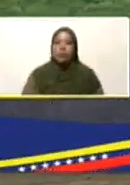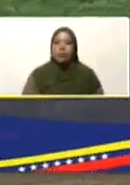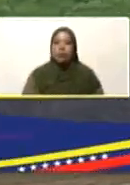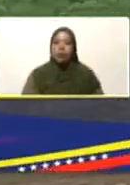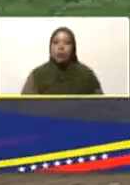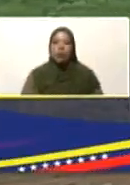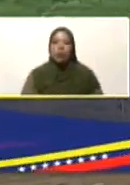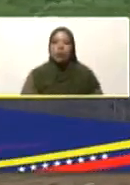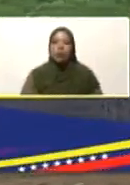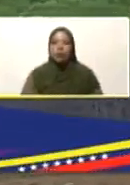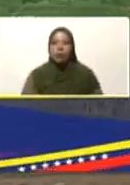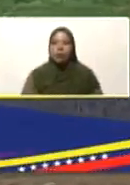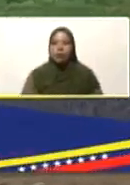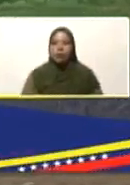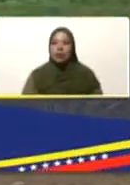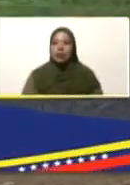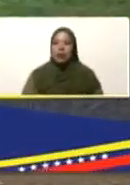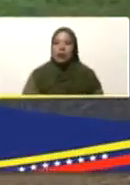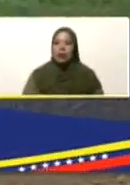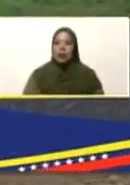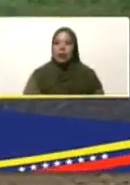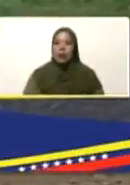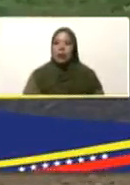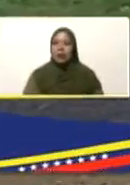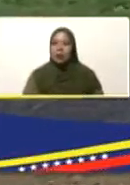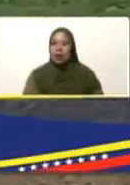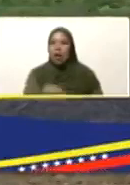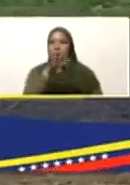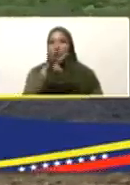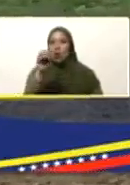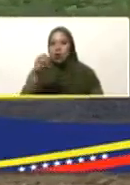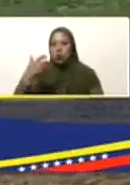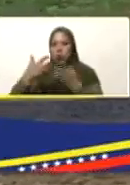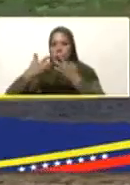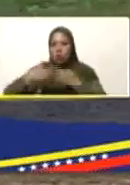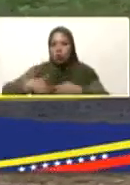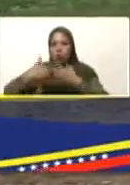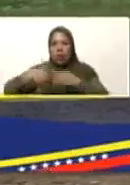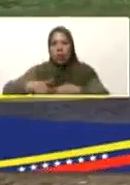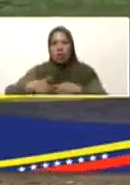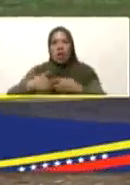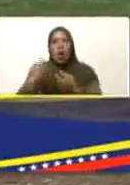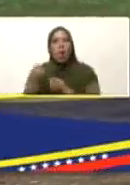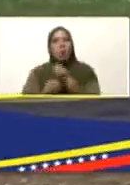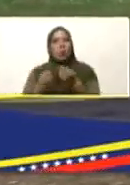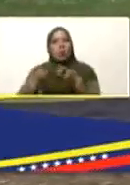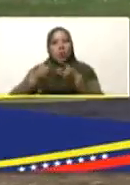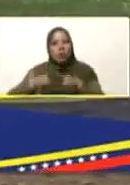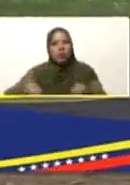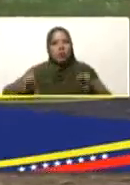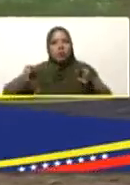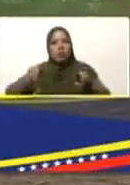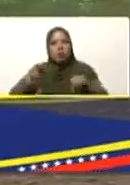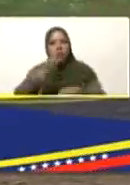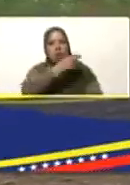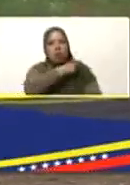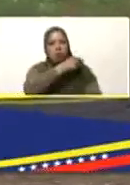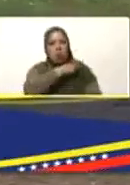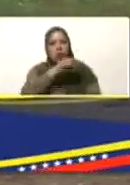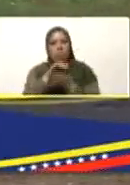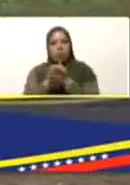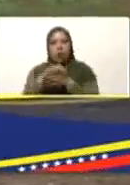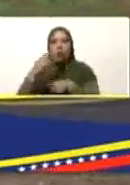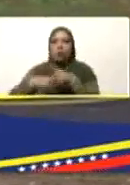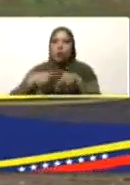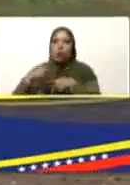aquí hay alrededor de cuatro sistemas productivos. Que todo el equipo se vaya distribuyendo. Bueno, encárgate tú, que el señor Edmar,